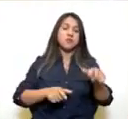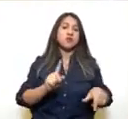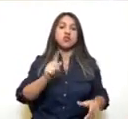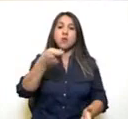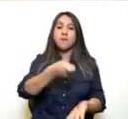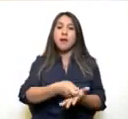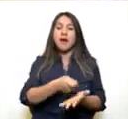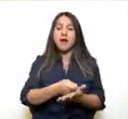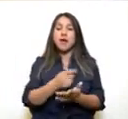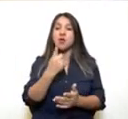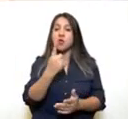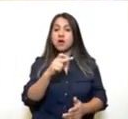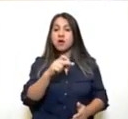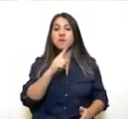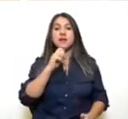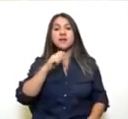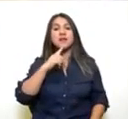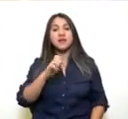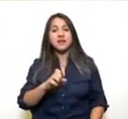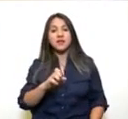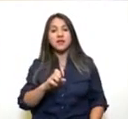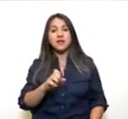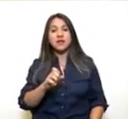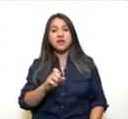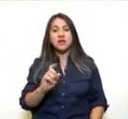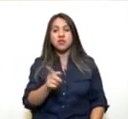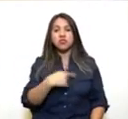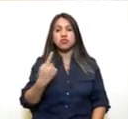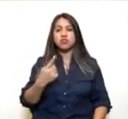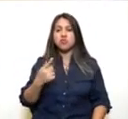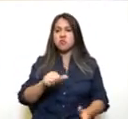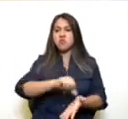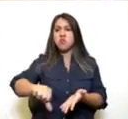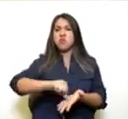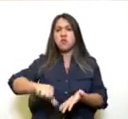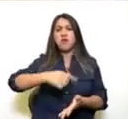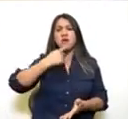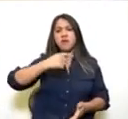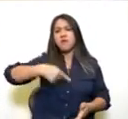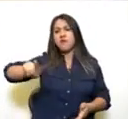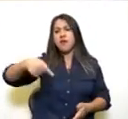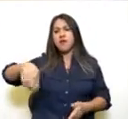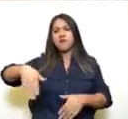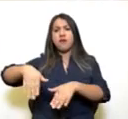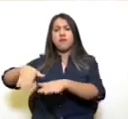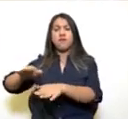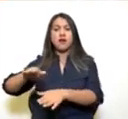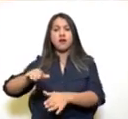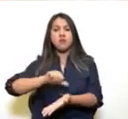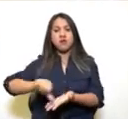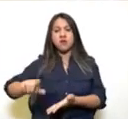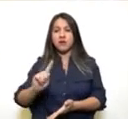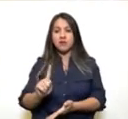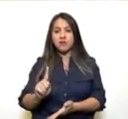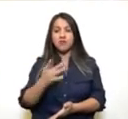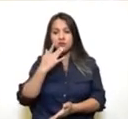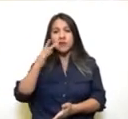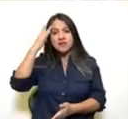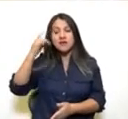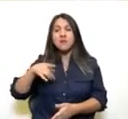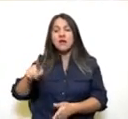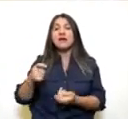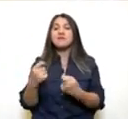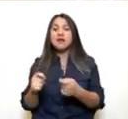pagando una patente pero nosotros no nos vamos a ir a sacar porque sabemos que está tratando de